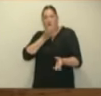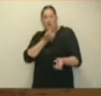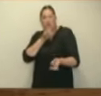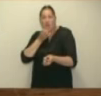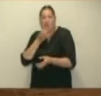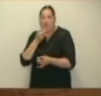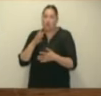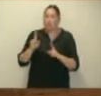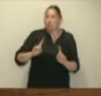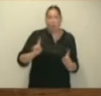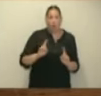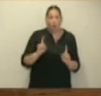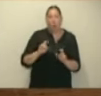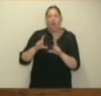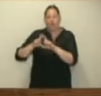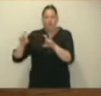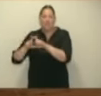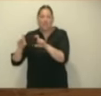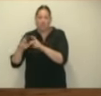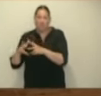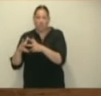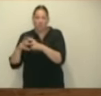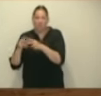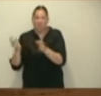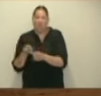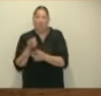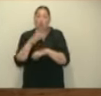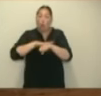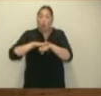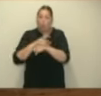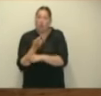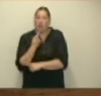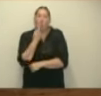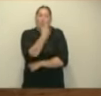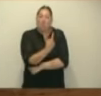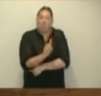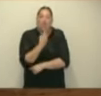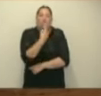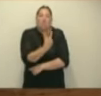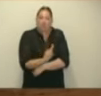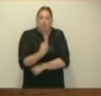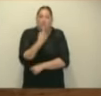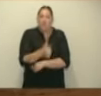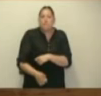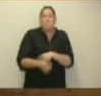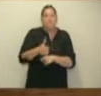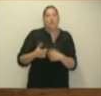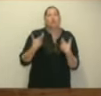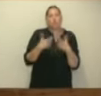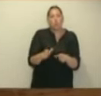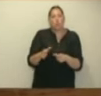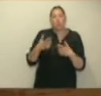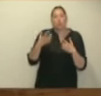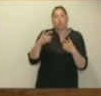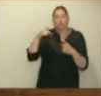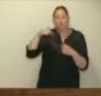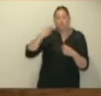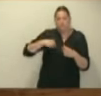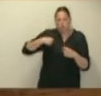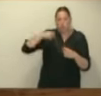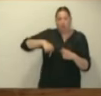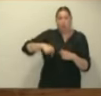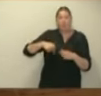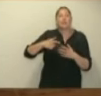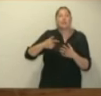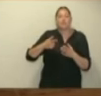sociales que se lo han trasladado reiteradamente al Gobierno y reiteradamente también a todos los grupos de esta Cámara. Es precisamente por